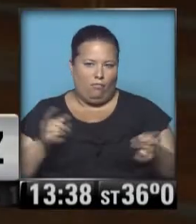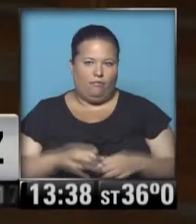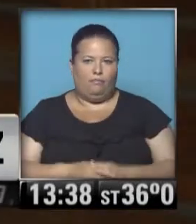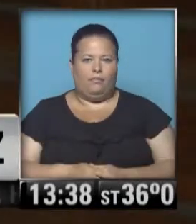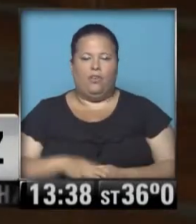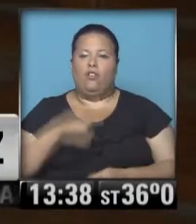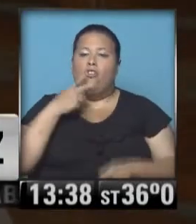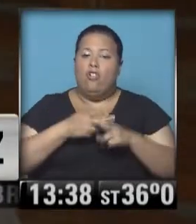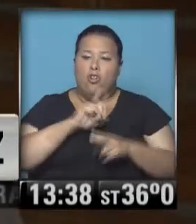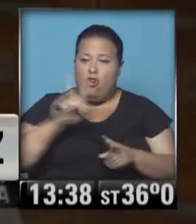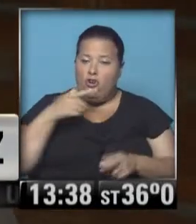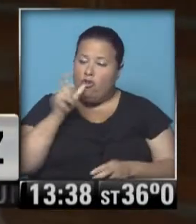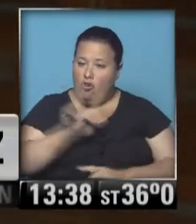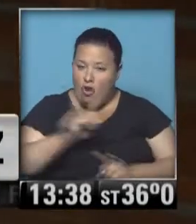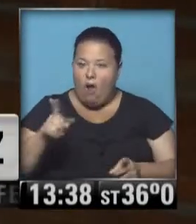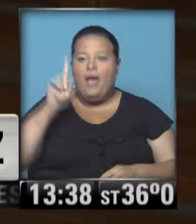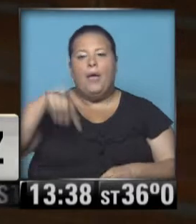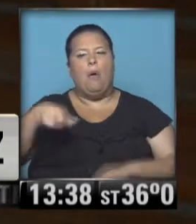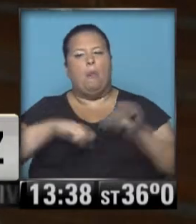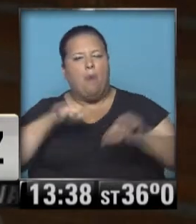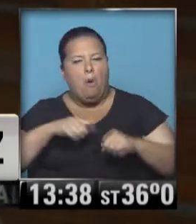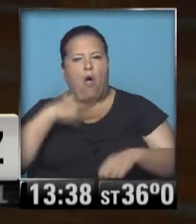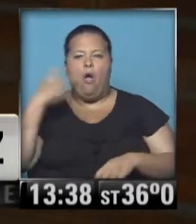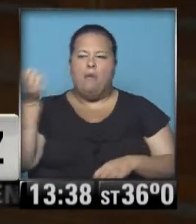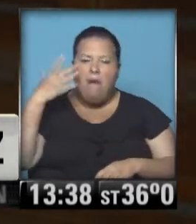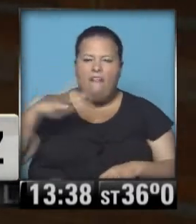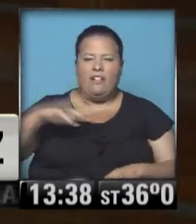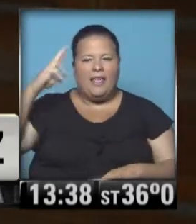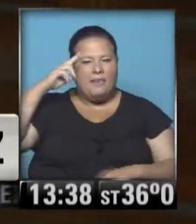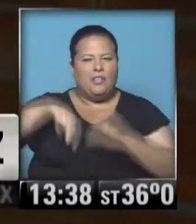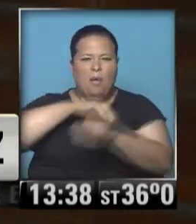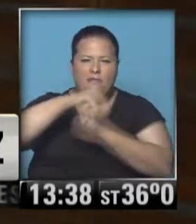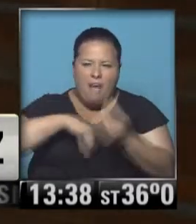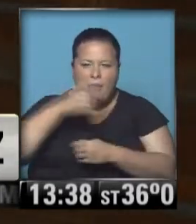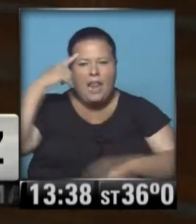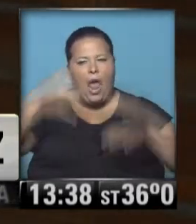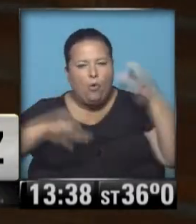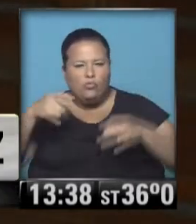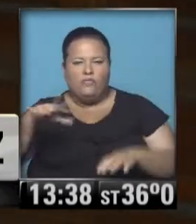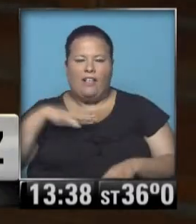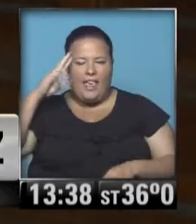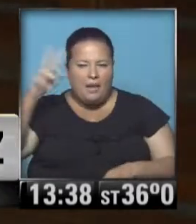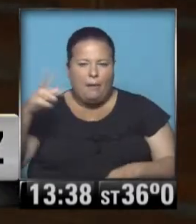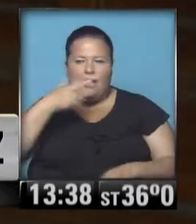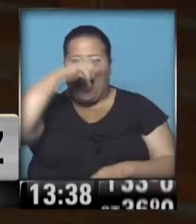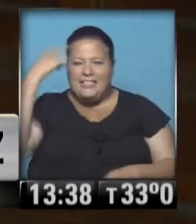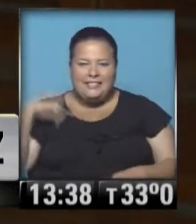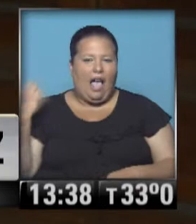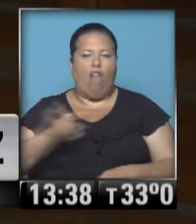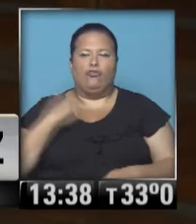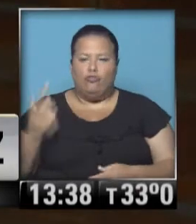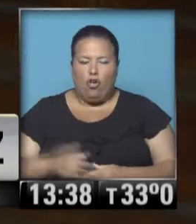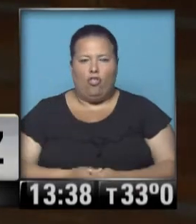no nombrarlo, esta provocación, este insulto, esta falta de respeto a la familia, a la justicia, al Estado, que somos